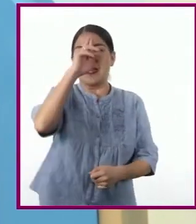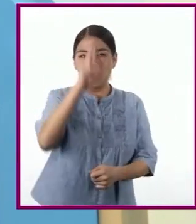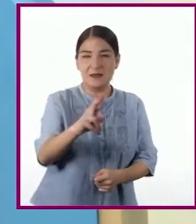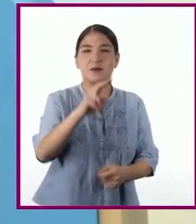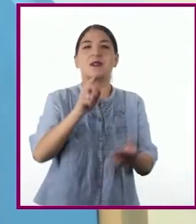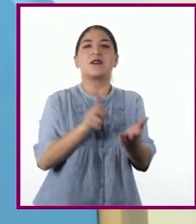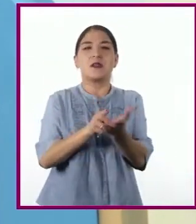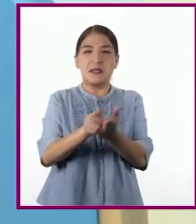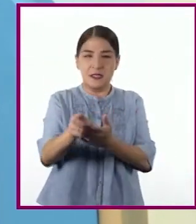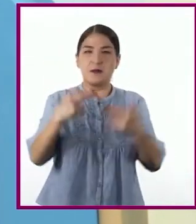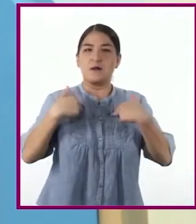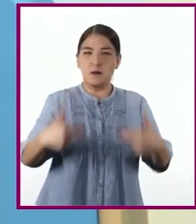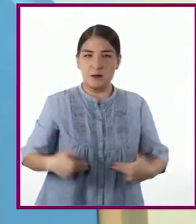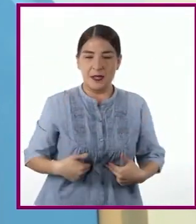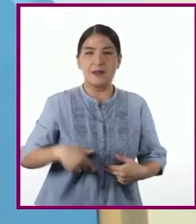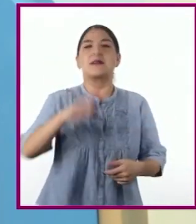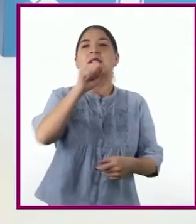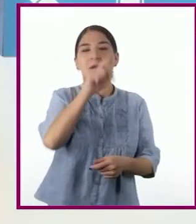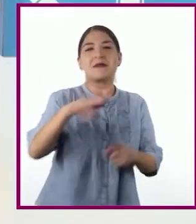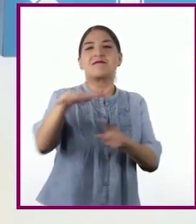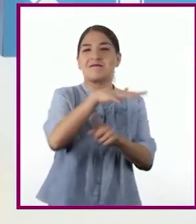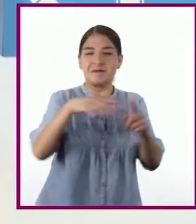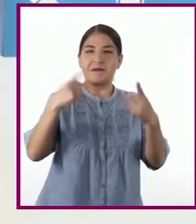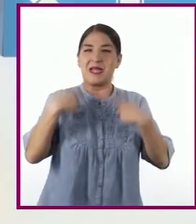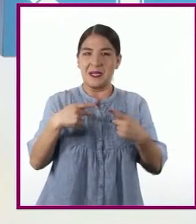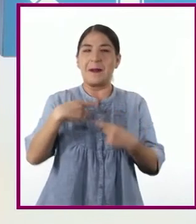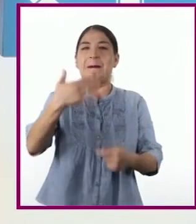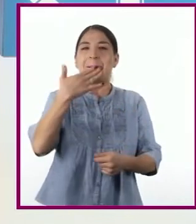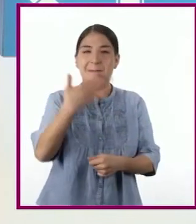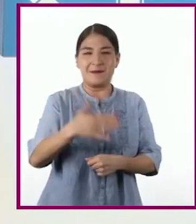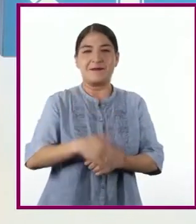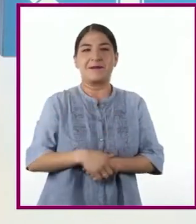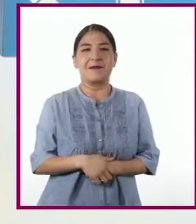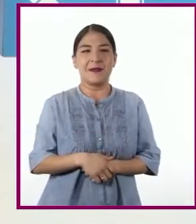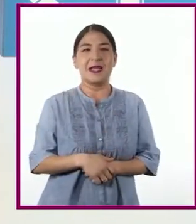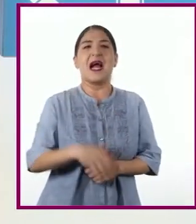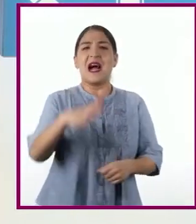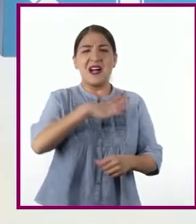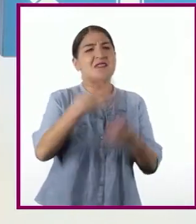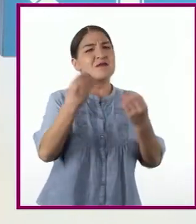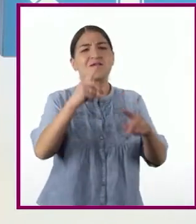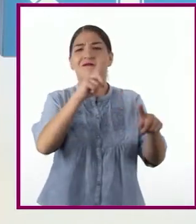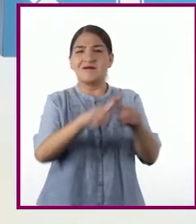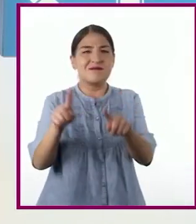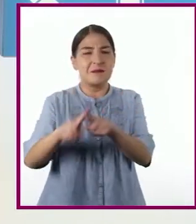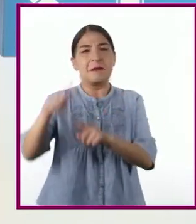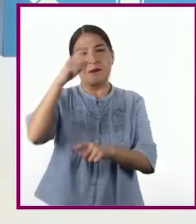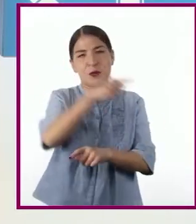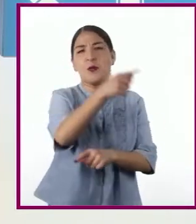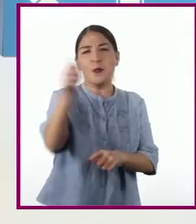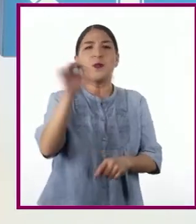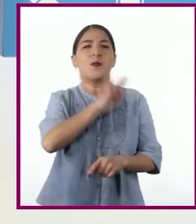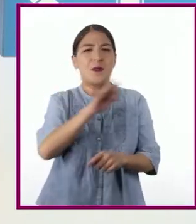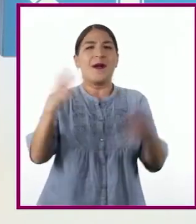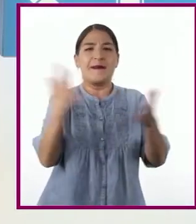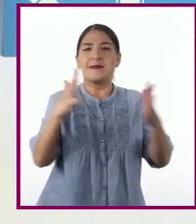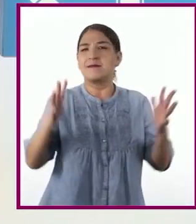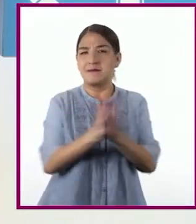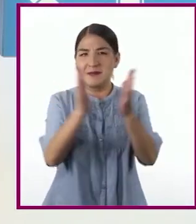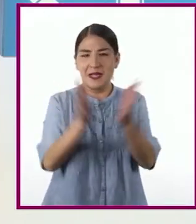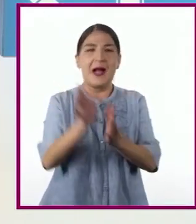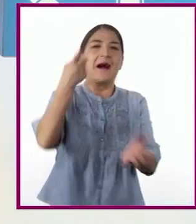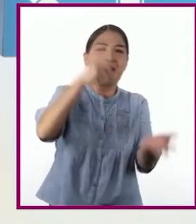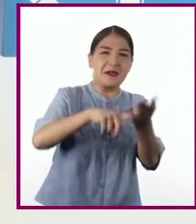respeto a los derechos humanos y el bien común. Hay muchas maneras en las que ustedes pueden participar en su